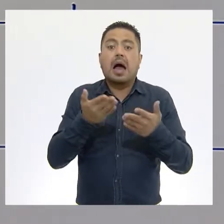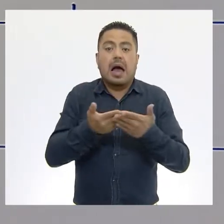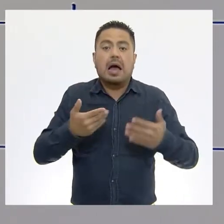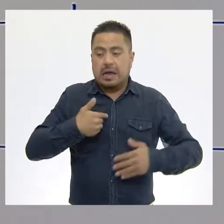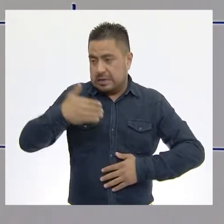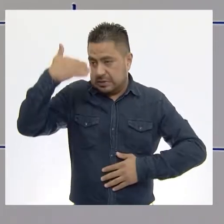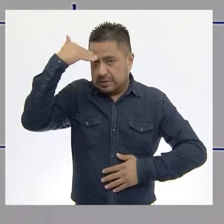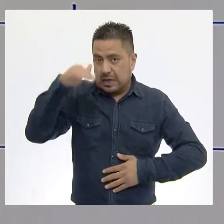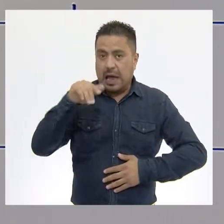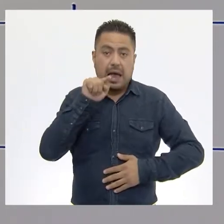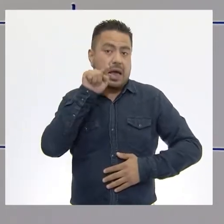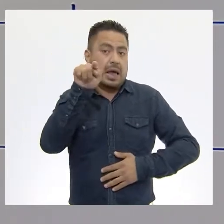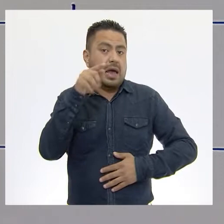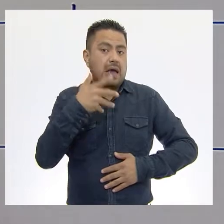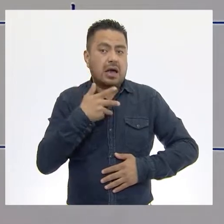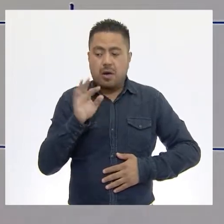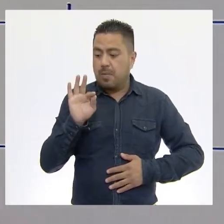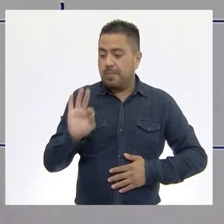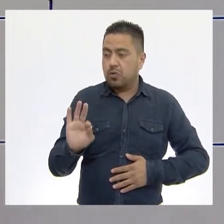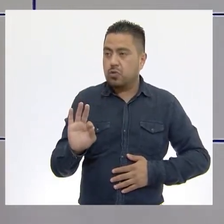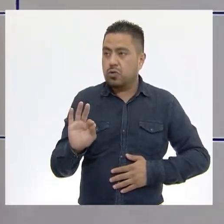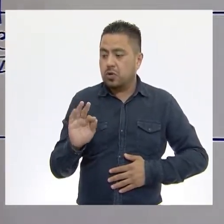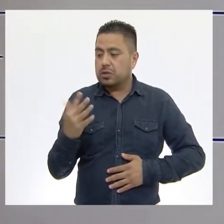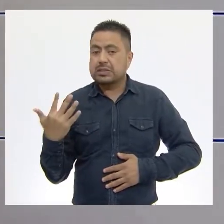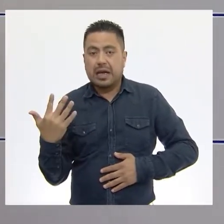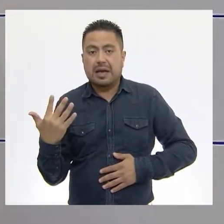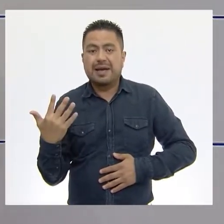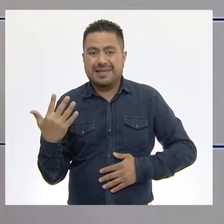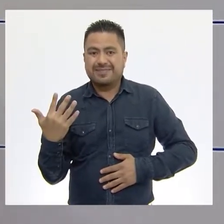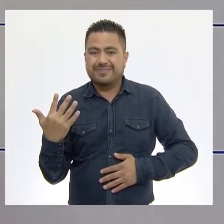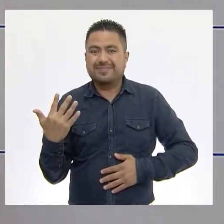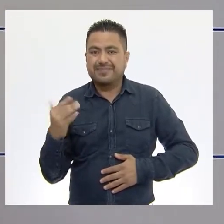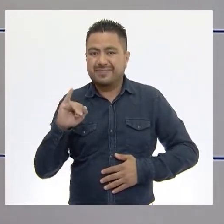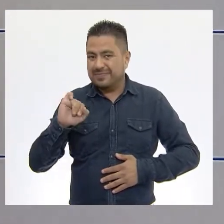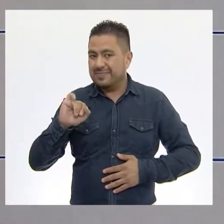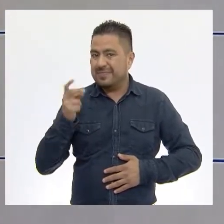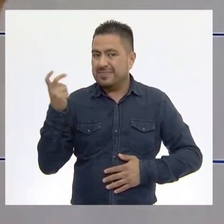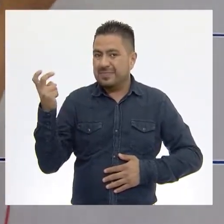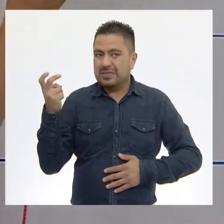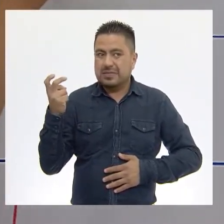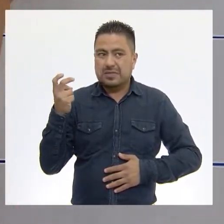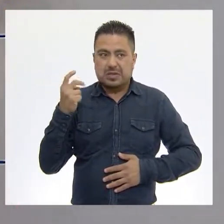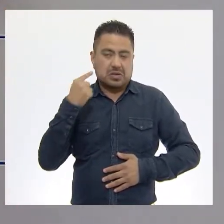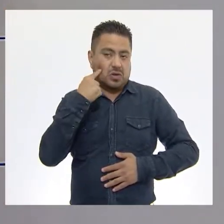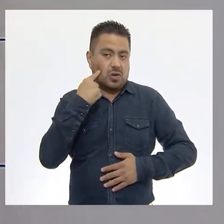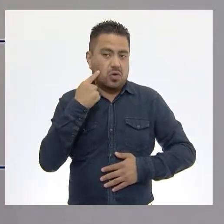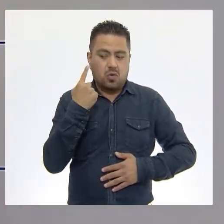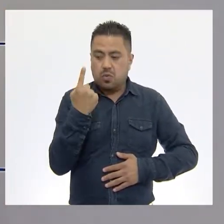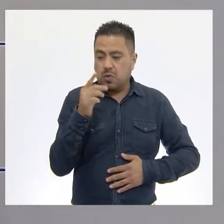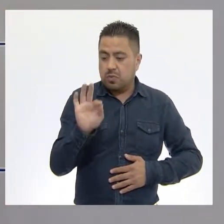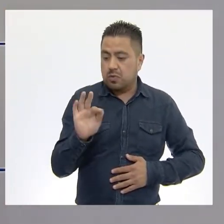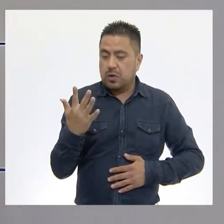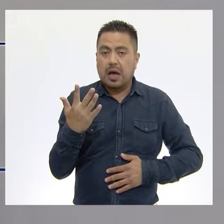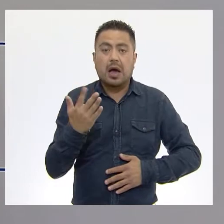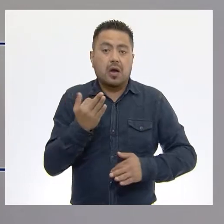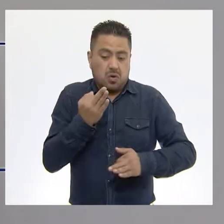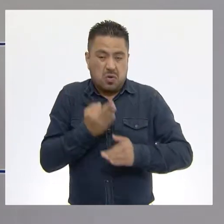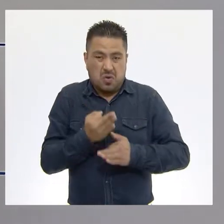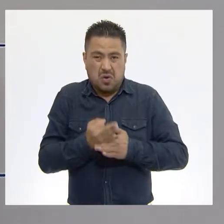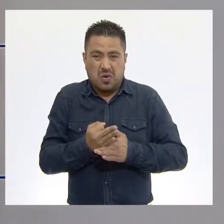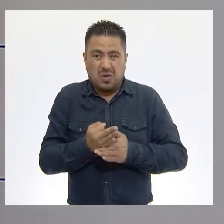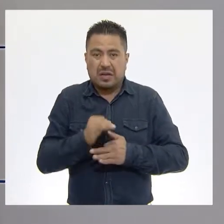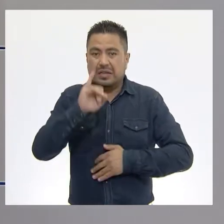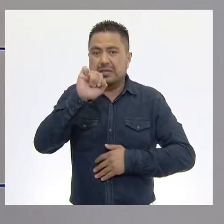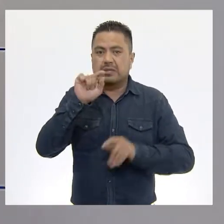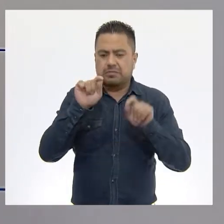sé que aquí estaría el punto 5. Aquí estaría el 1.5, por lo tanto,